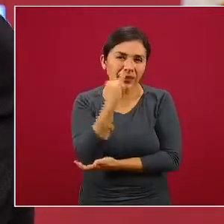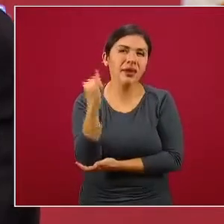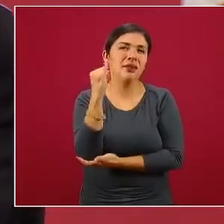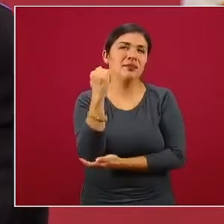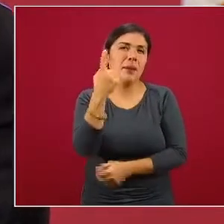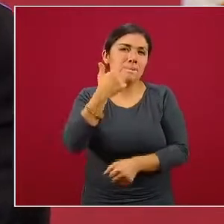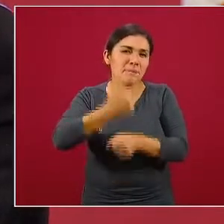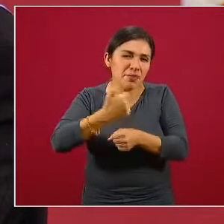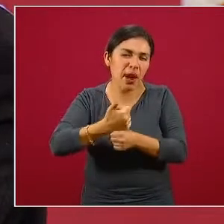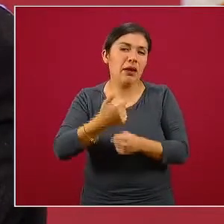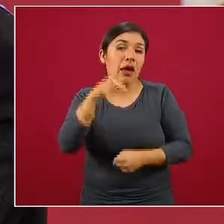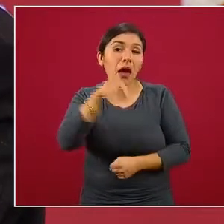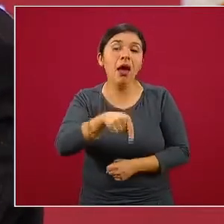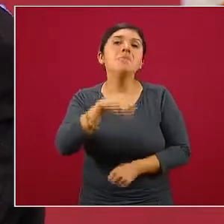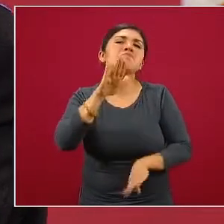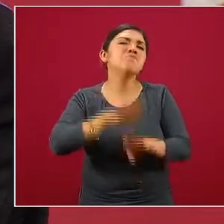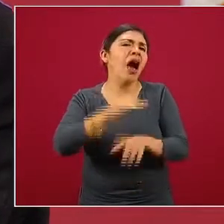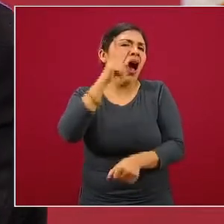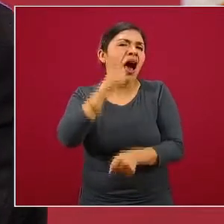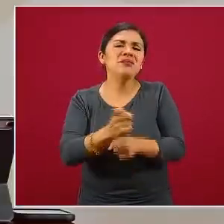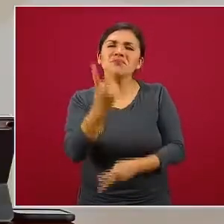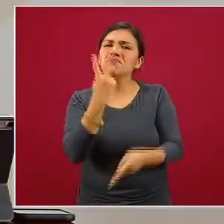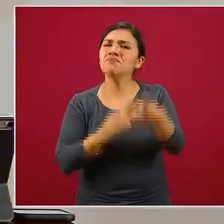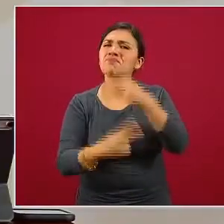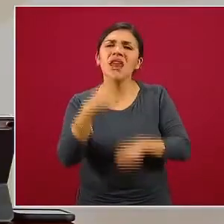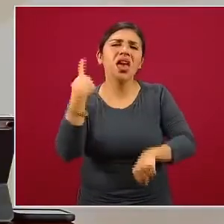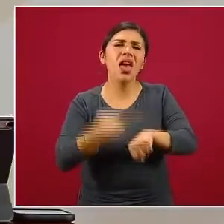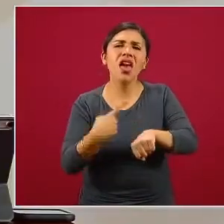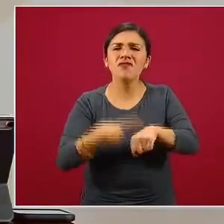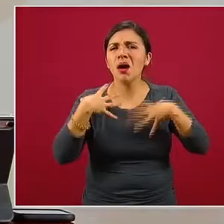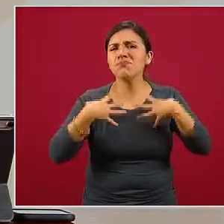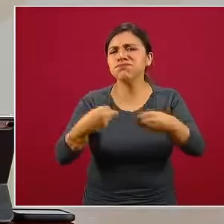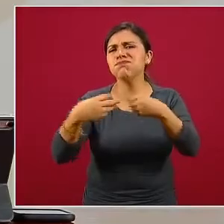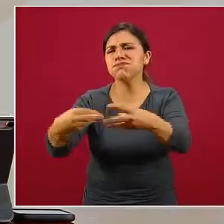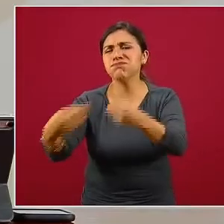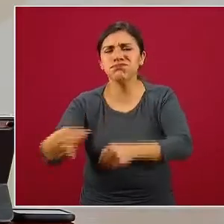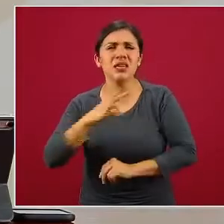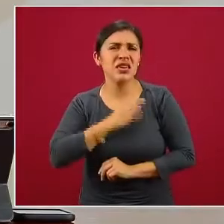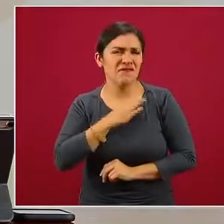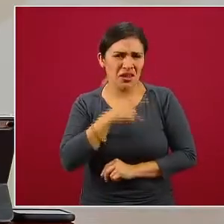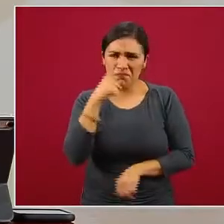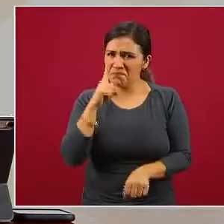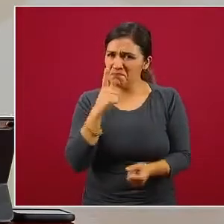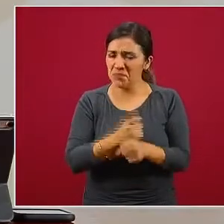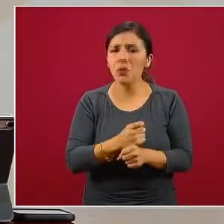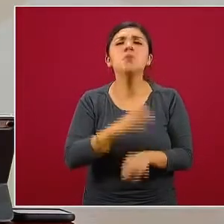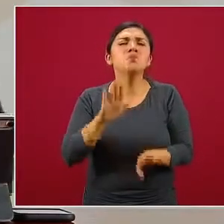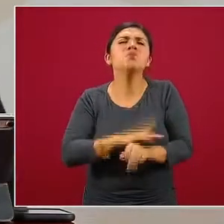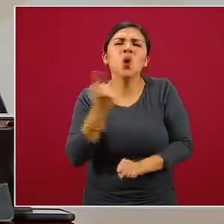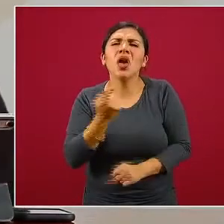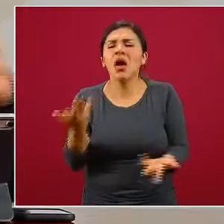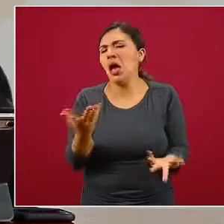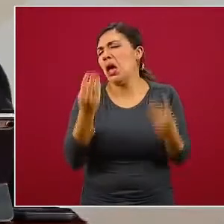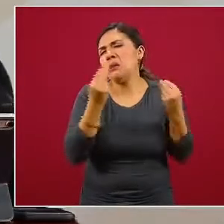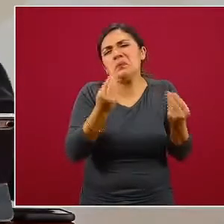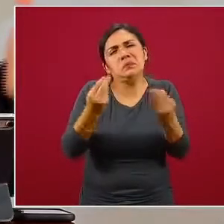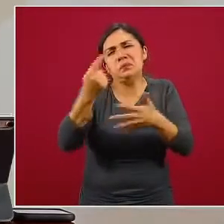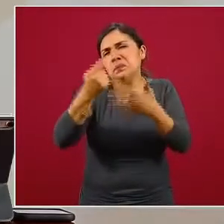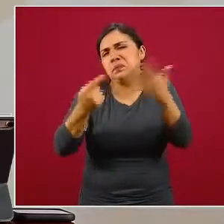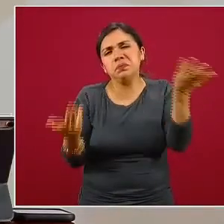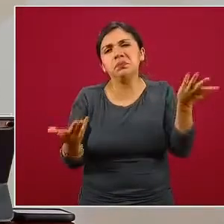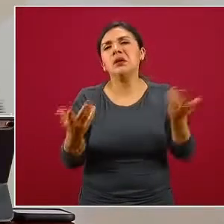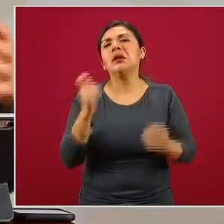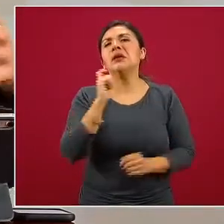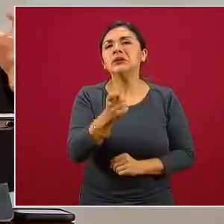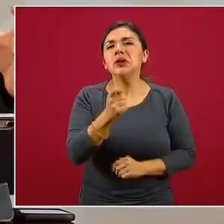son centros propicios a los contagios de las enfermedades infecciosas. ¿Por qué razón? Múltiples.